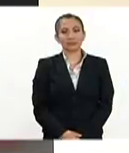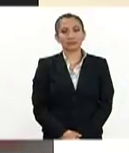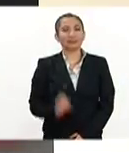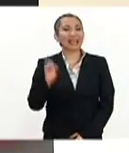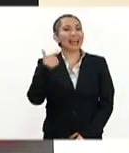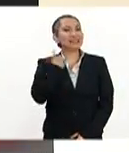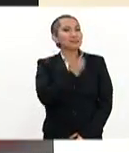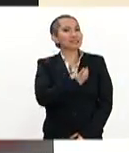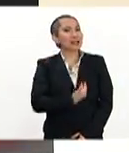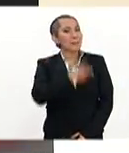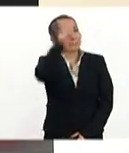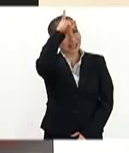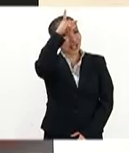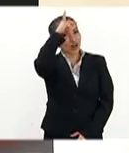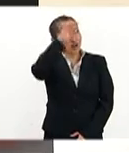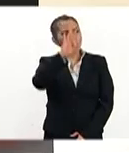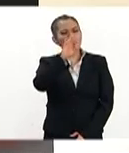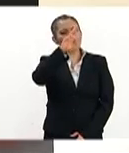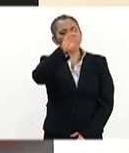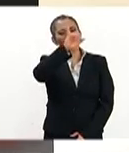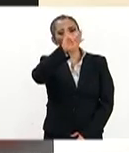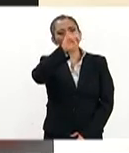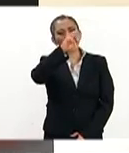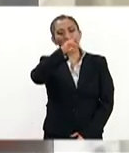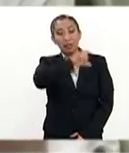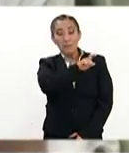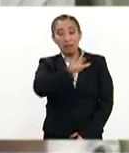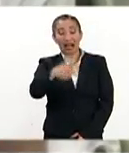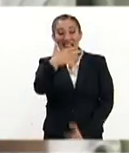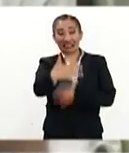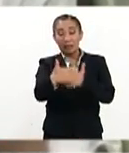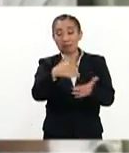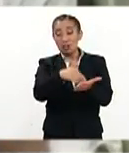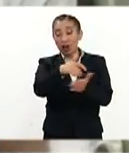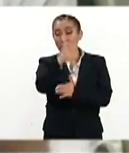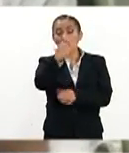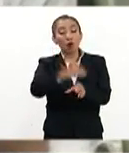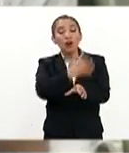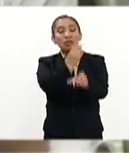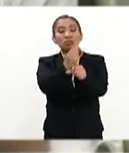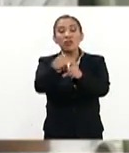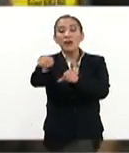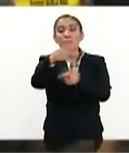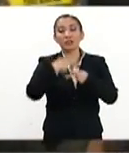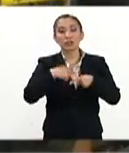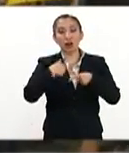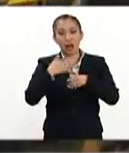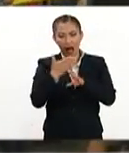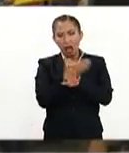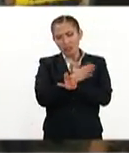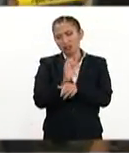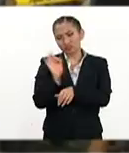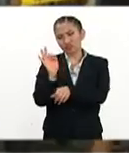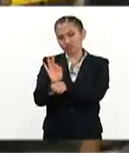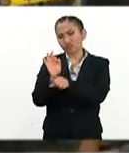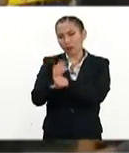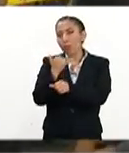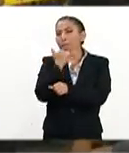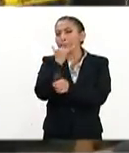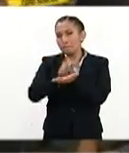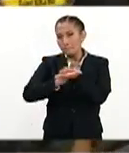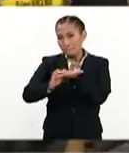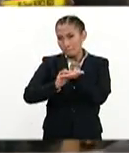El expresidente de Perú, Alberto Fujimori, deberá pagar más de 15 millones de dólares por reparación civil, pese a haber sido beneficiado con un indulto